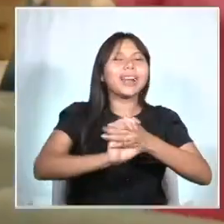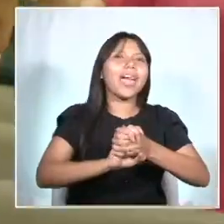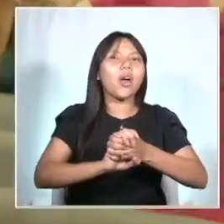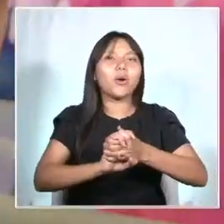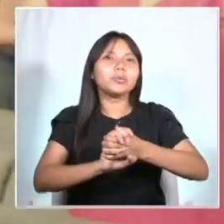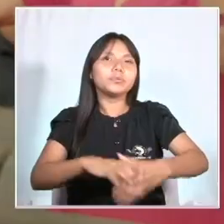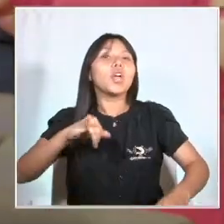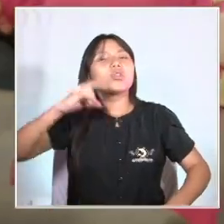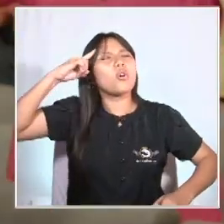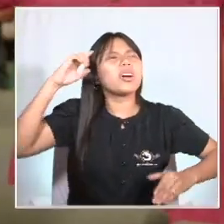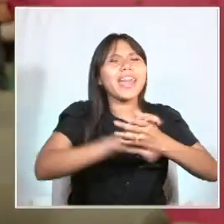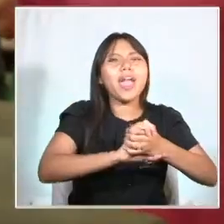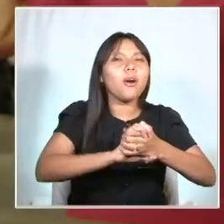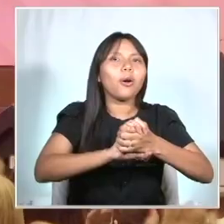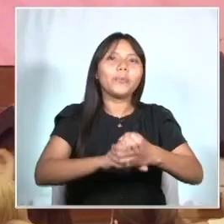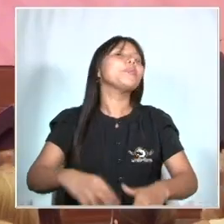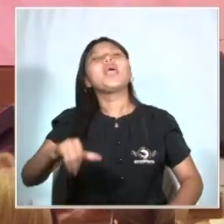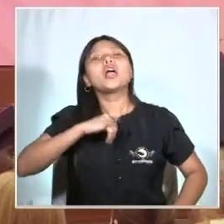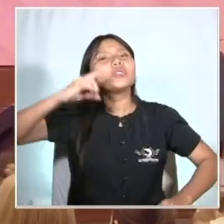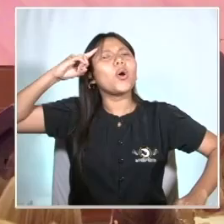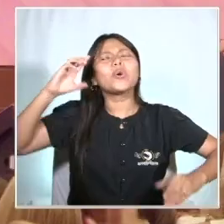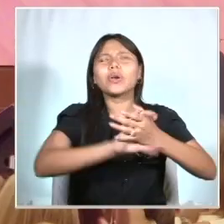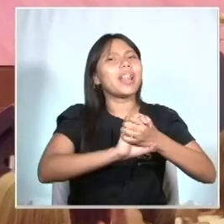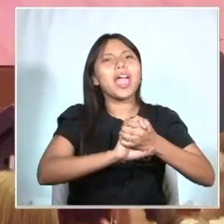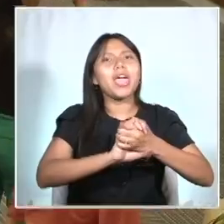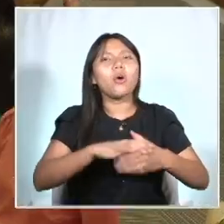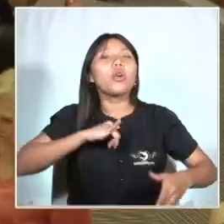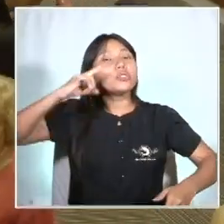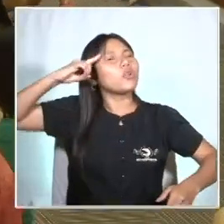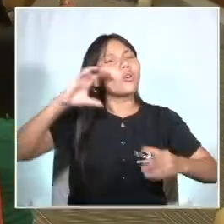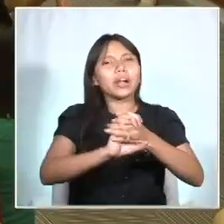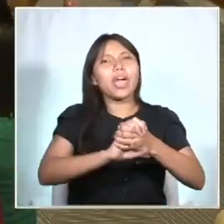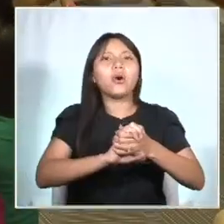creo, solo creo, solo creo.